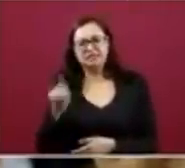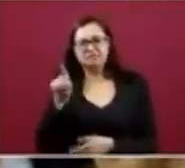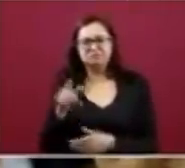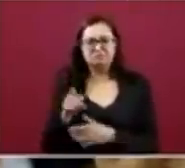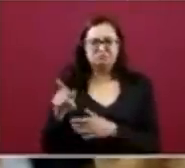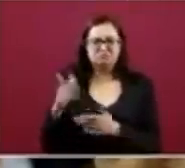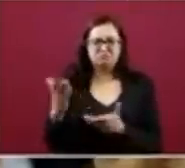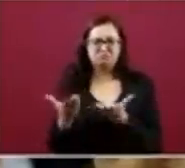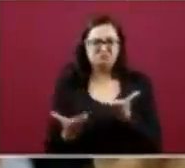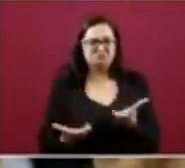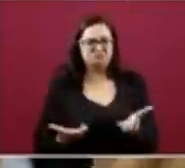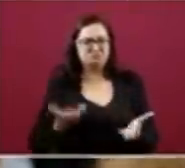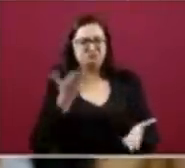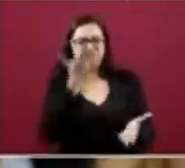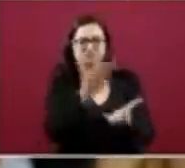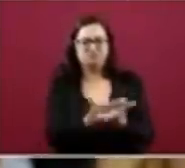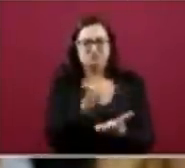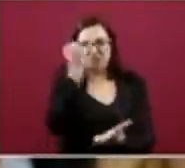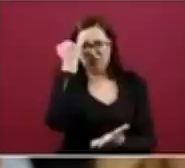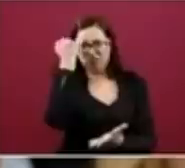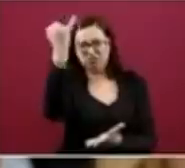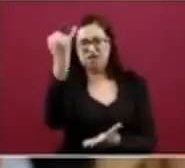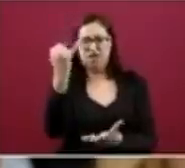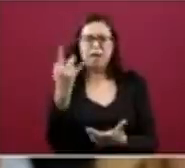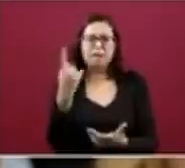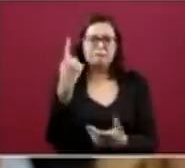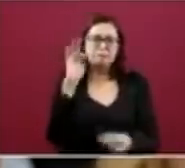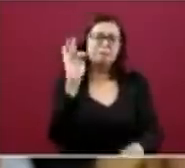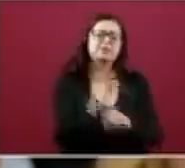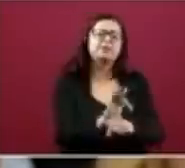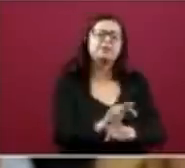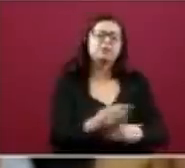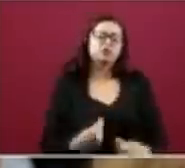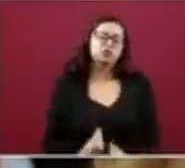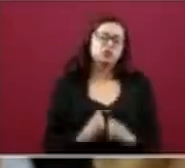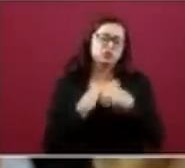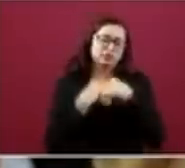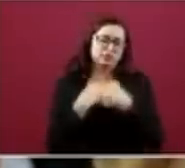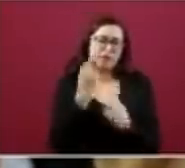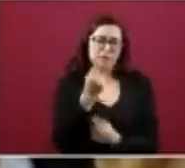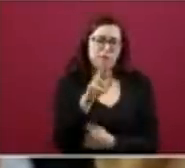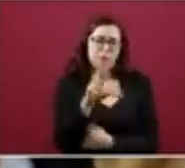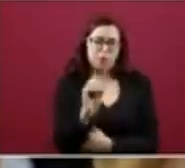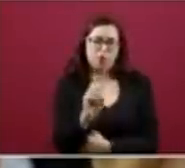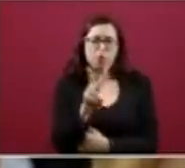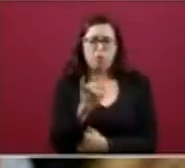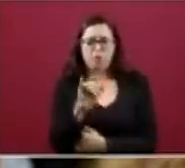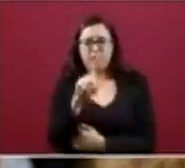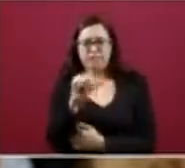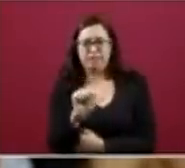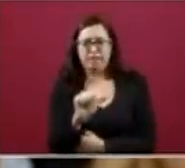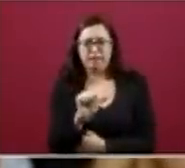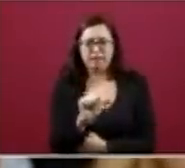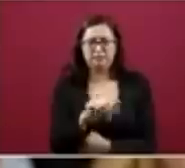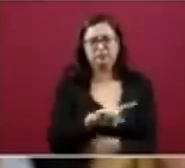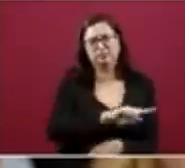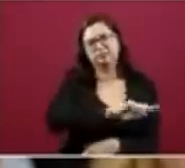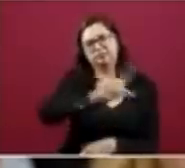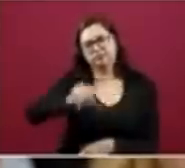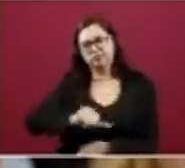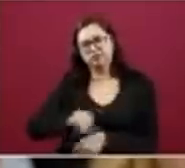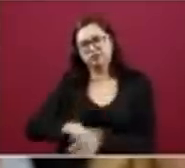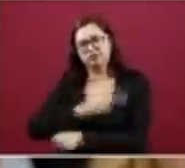podría presentar una iniciativa pro vida a nivel federal, una voz que luego replicó